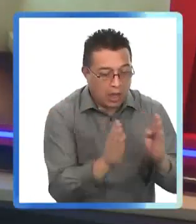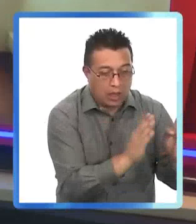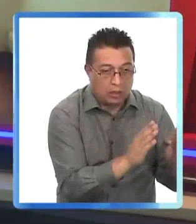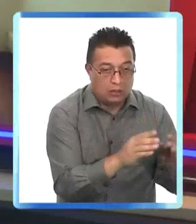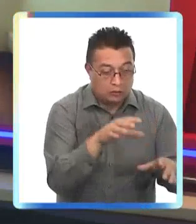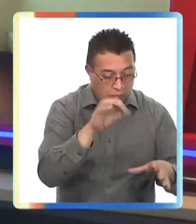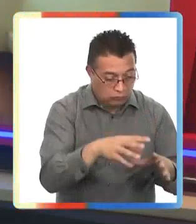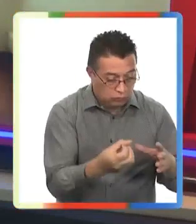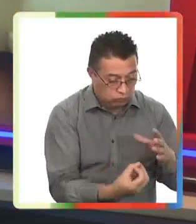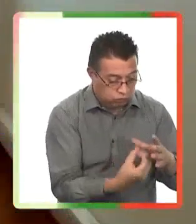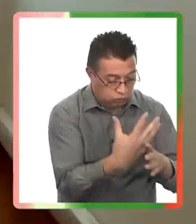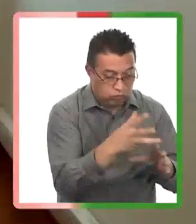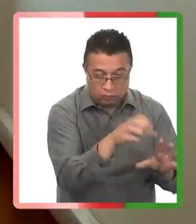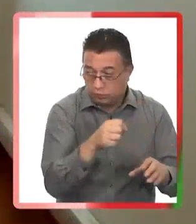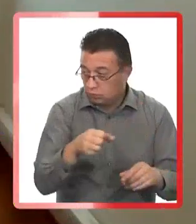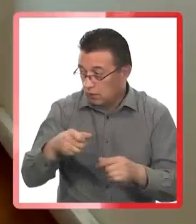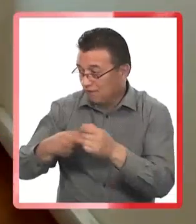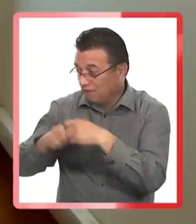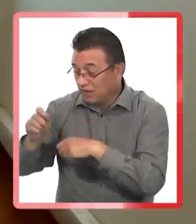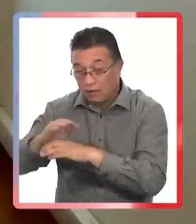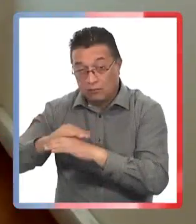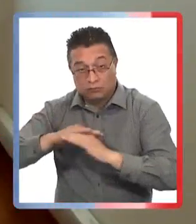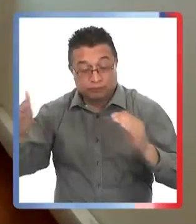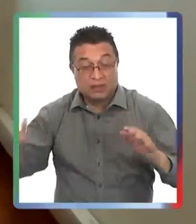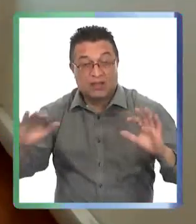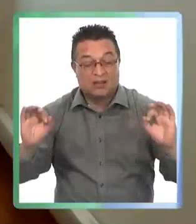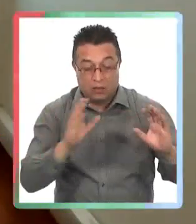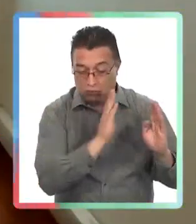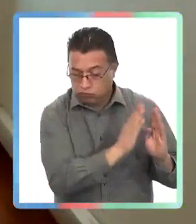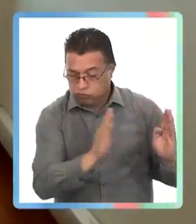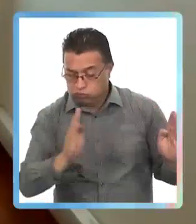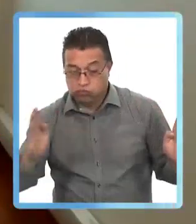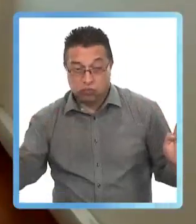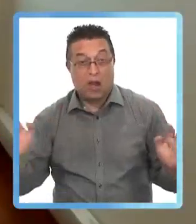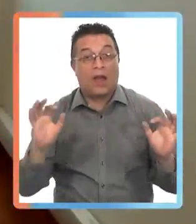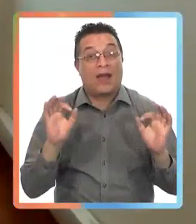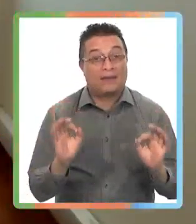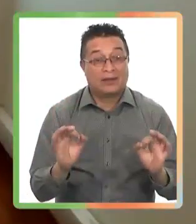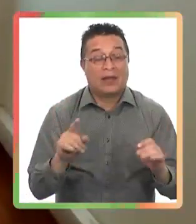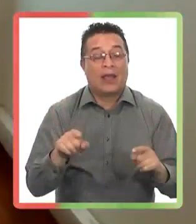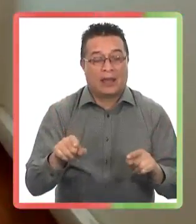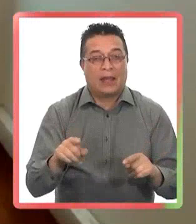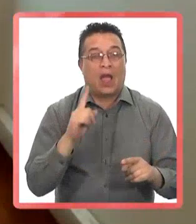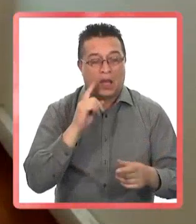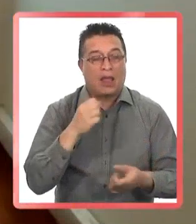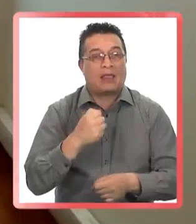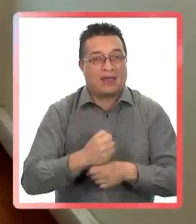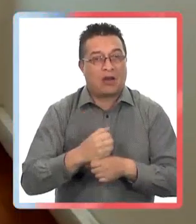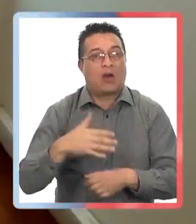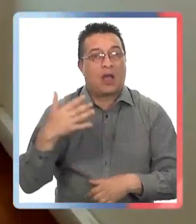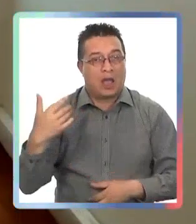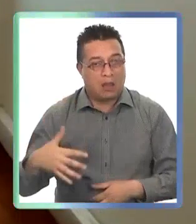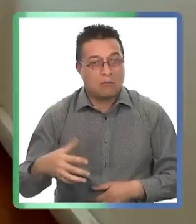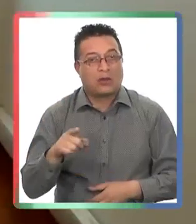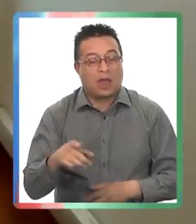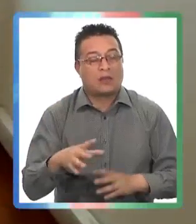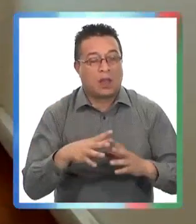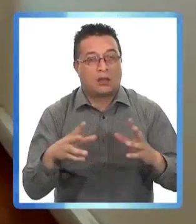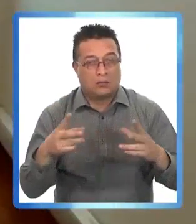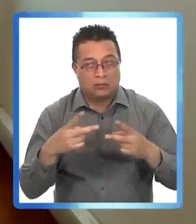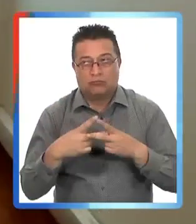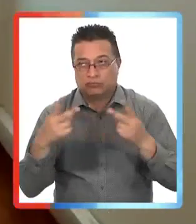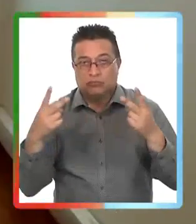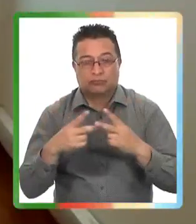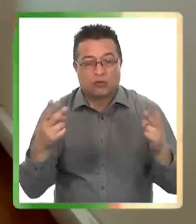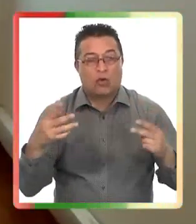distintos canales de venta. Y ahí hay un trabajo importante que es muy invisible, pero que tiene un impacto muy